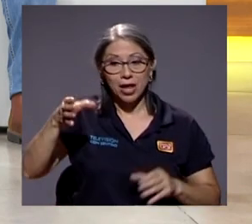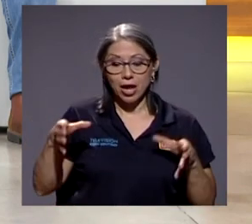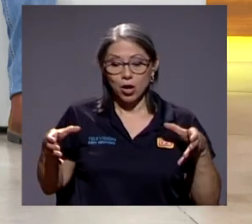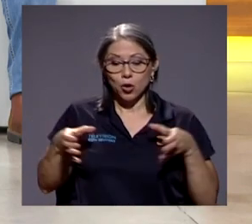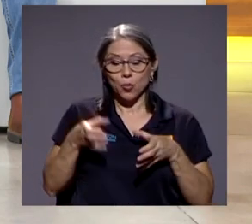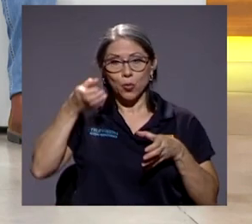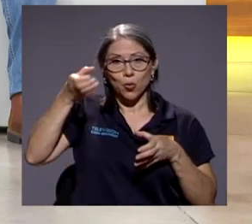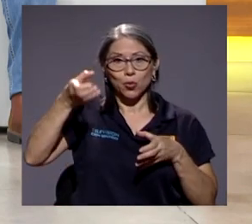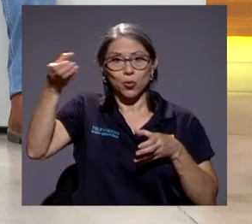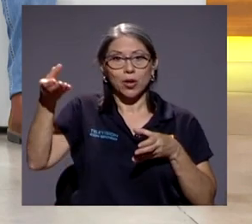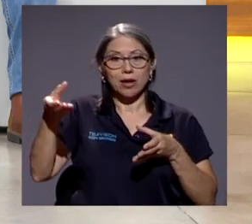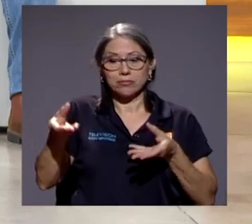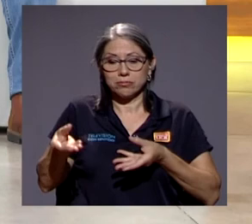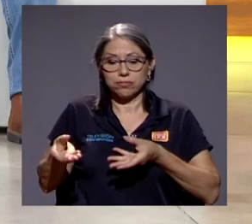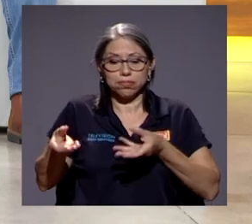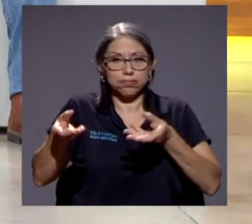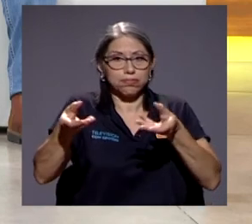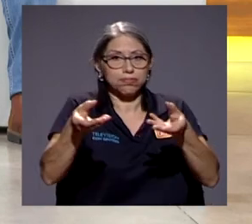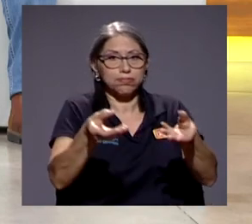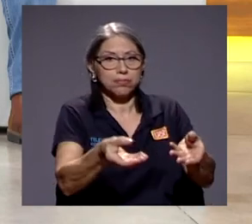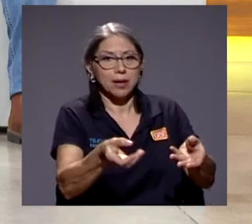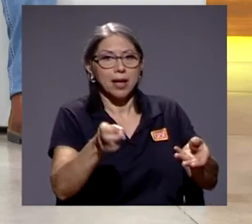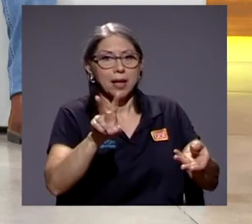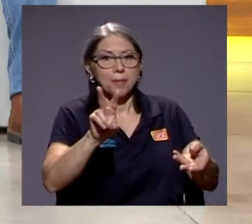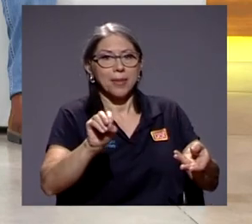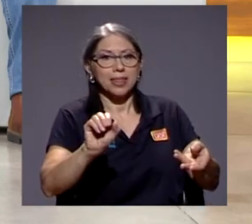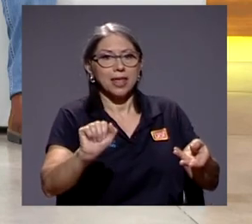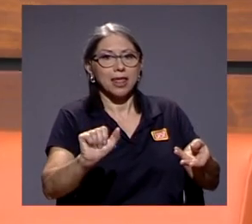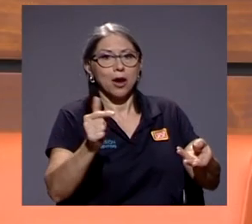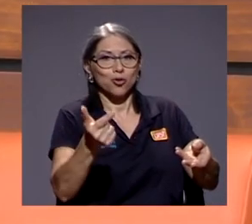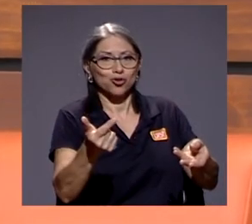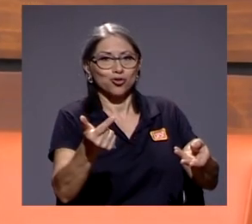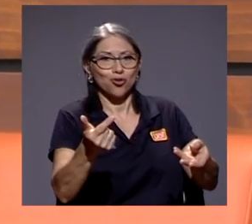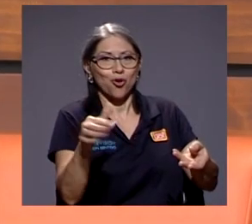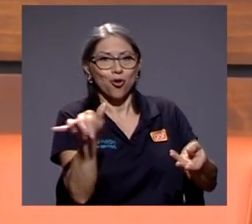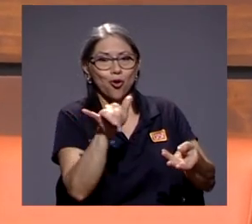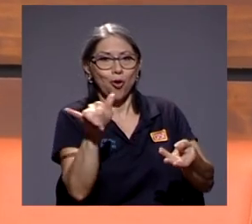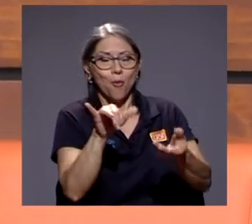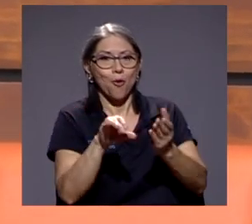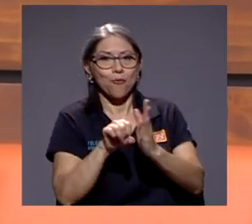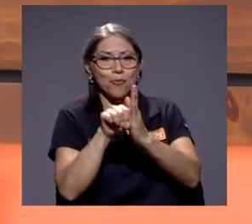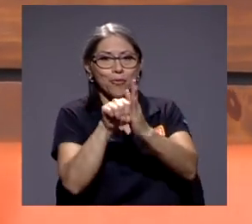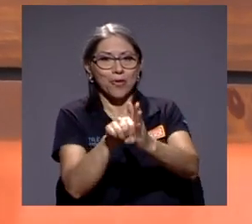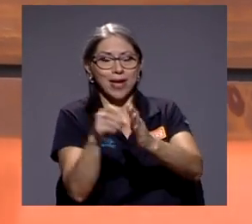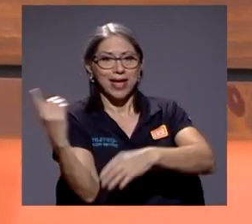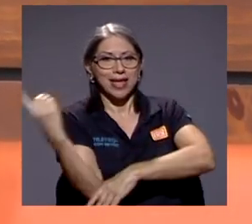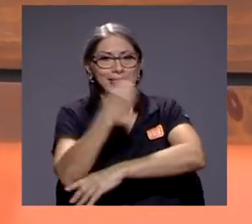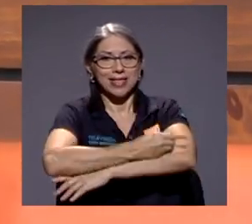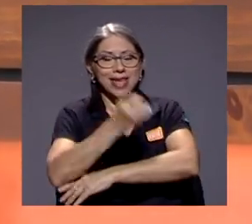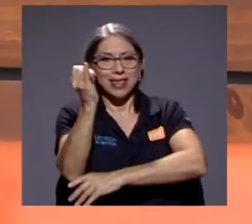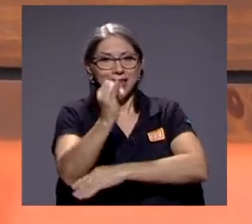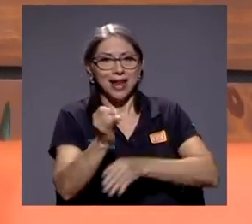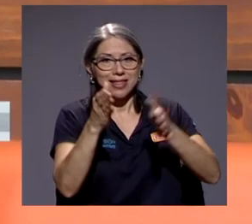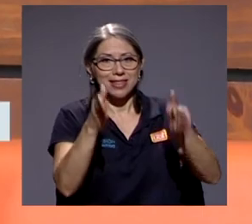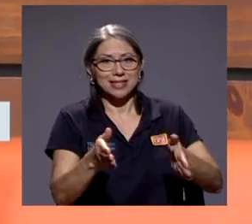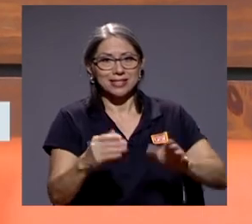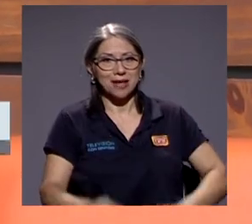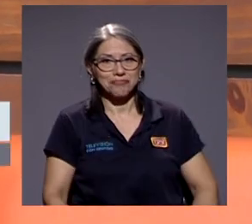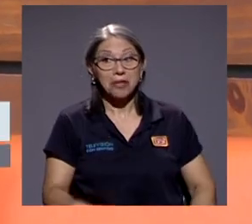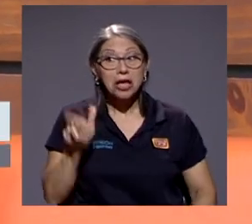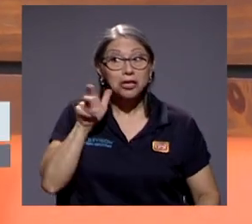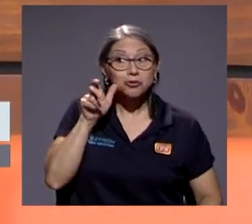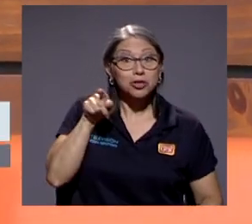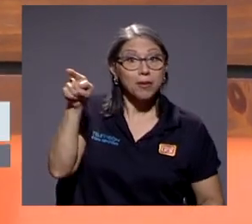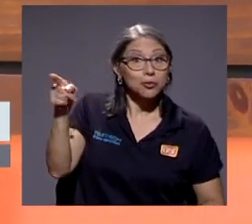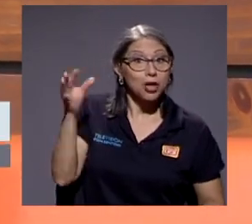de agosto de manera simbólica en el día del artista y bueno ahí veíamos apoyo ahora que eso es muy alentador como lo decía